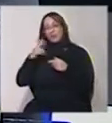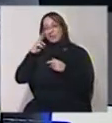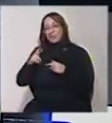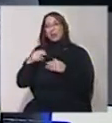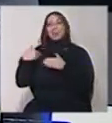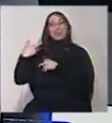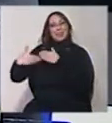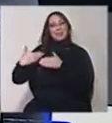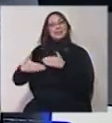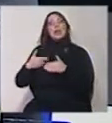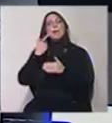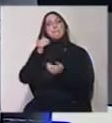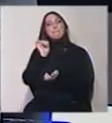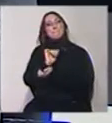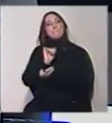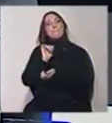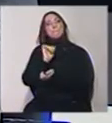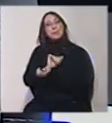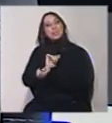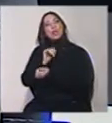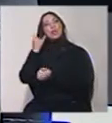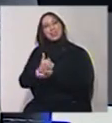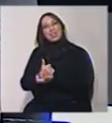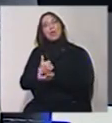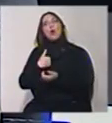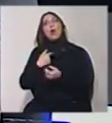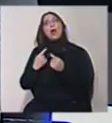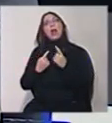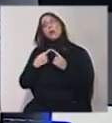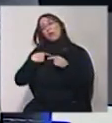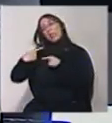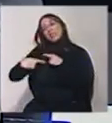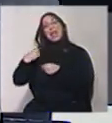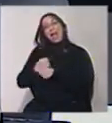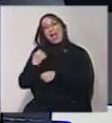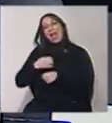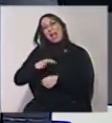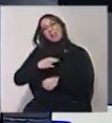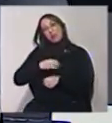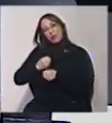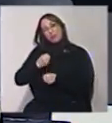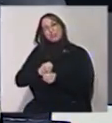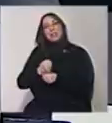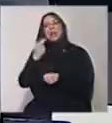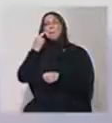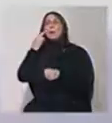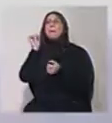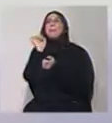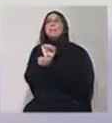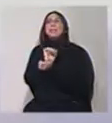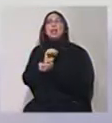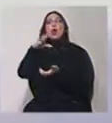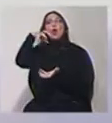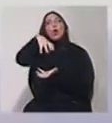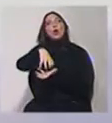por ejemplo, en las prisiones donde yo tengo alguna trayectoria, donde decíamos que el problema de las prisiones estaba localizado